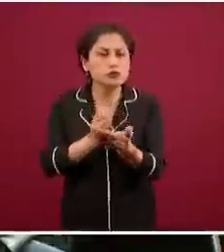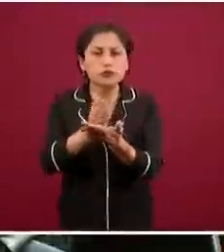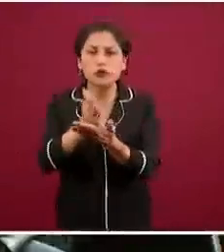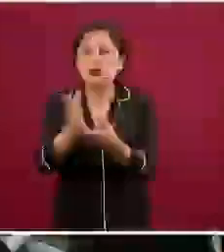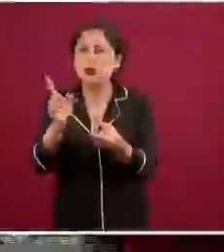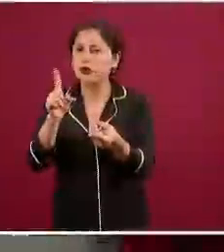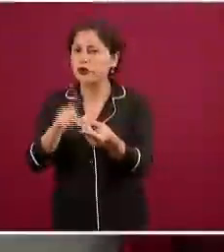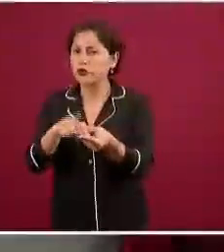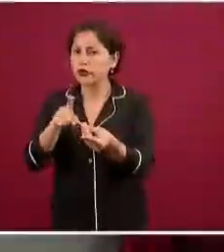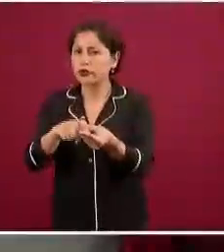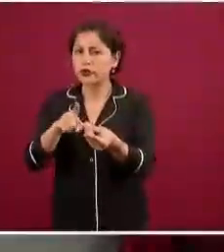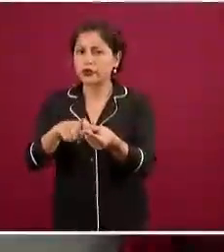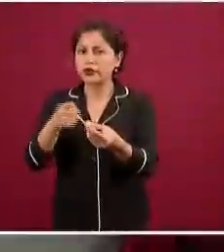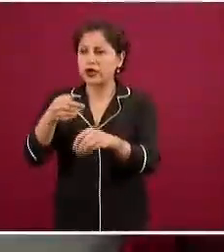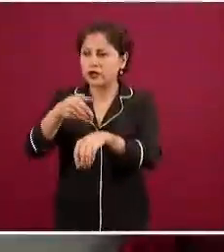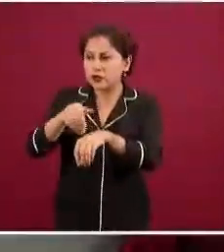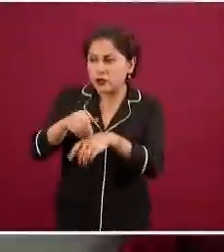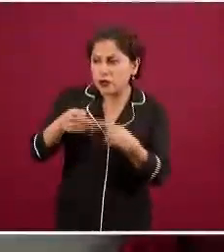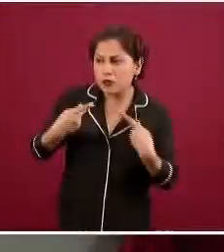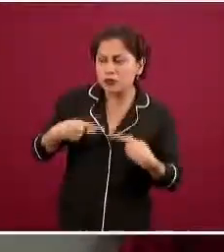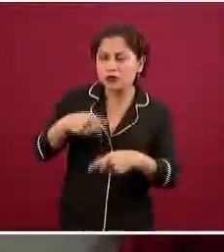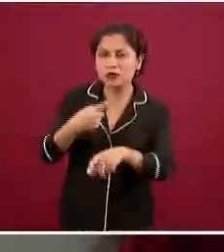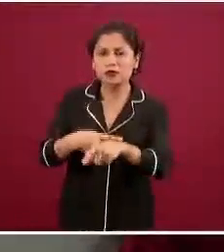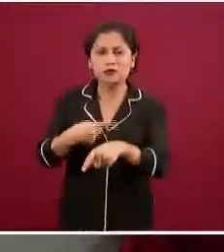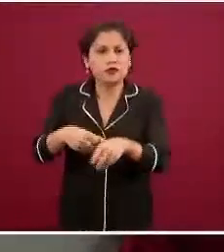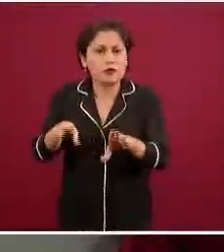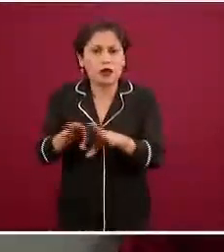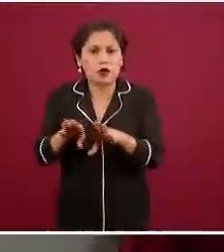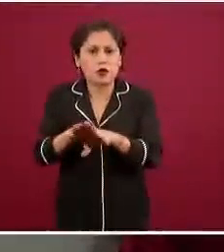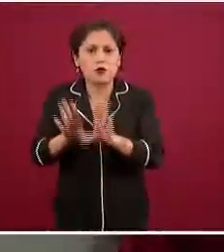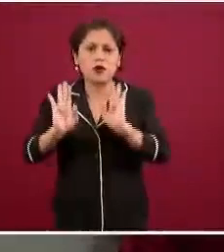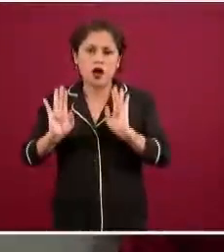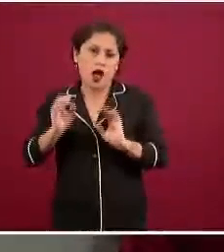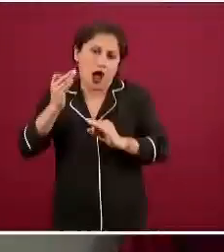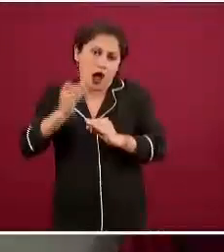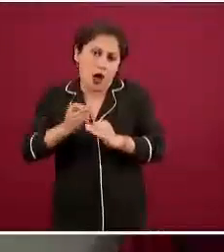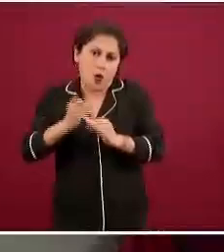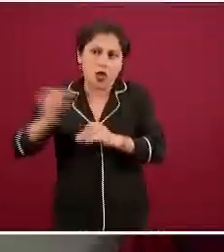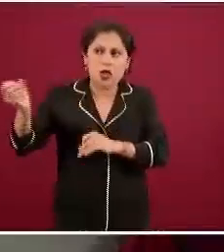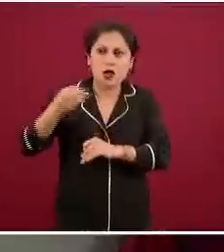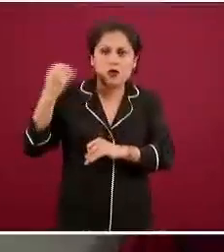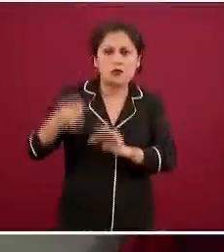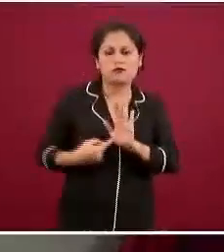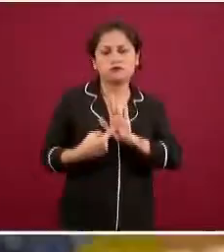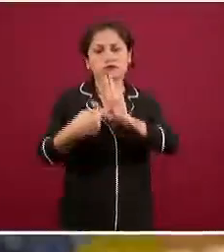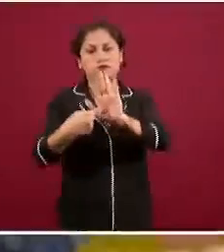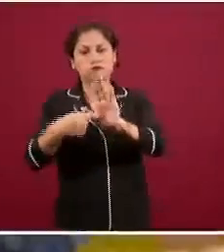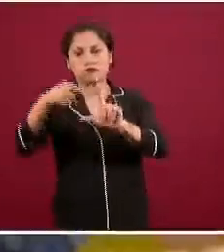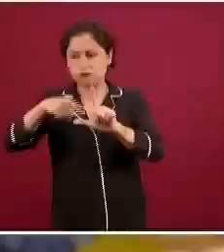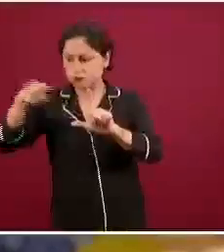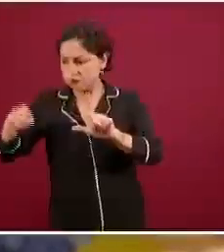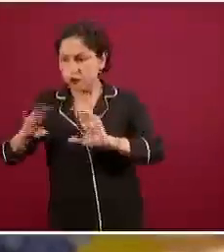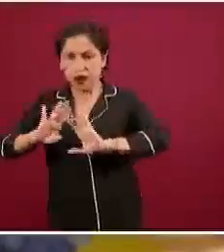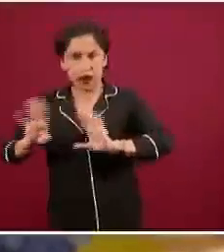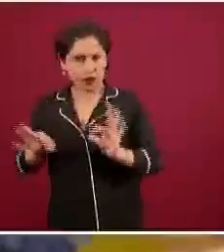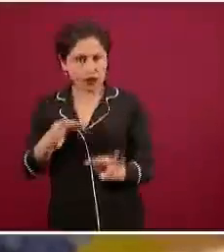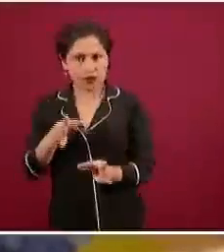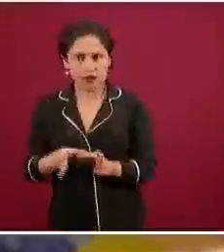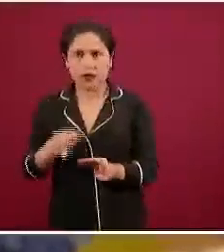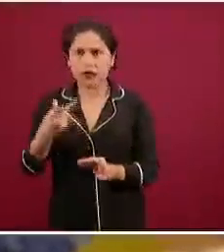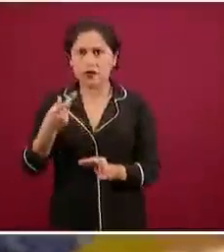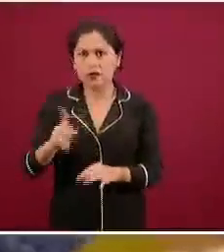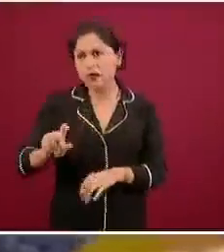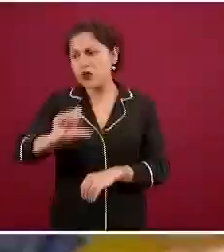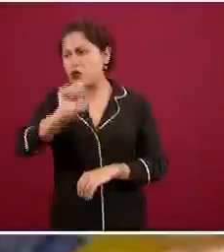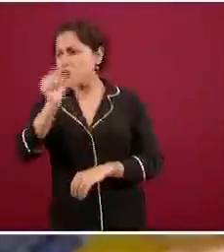los que están enfermos. Es decir, tenemos que atenernos a la gráfica que nos están presentando. Entonces, una petición de que esa información sea